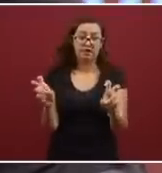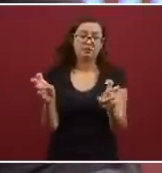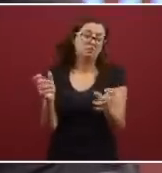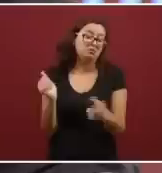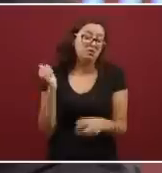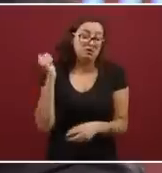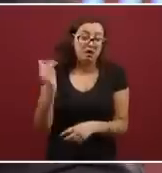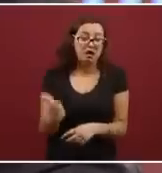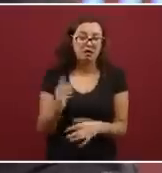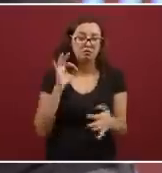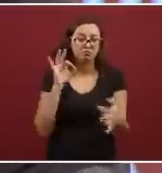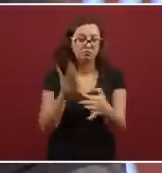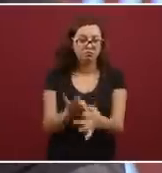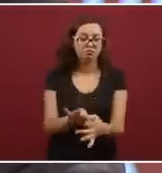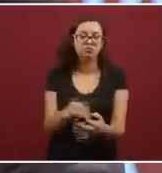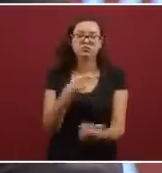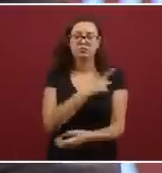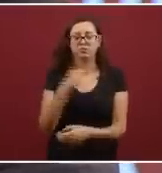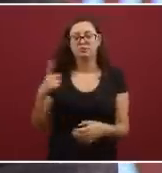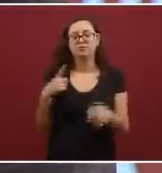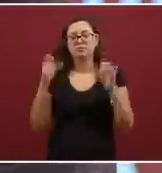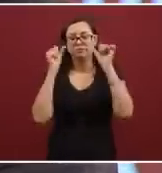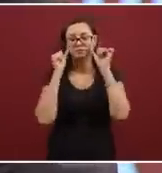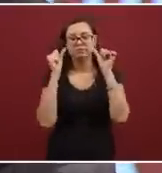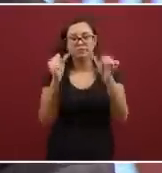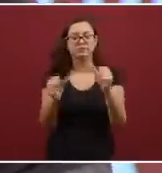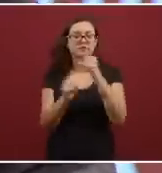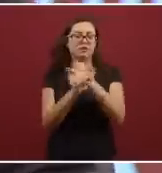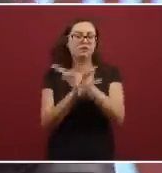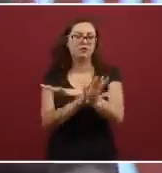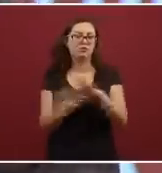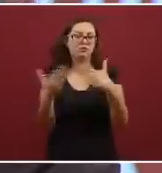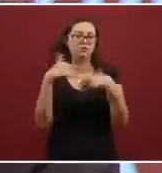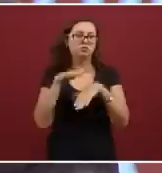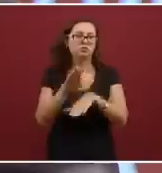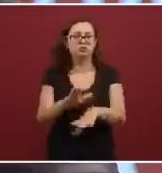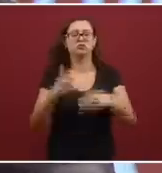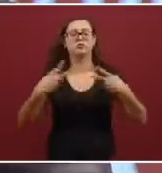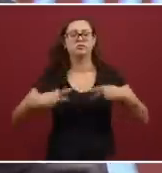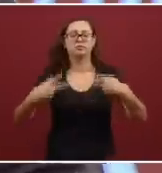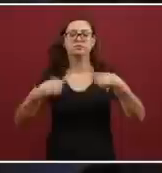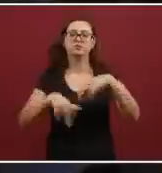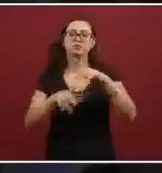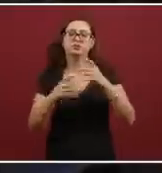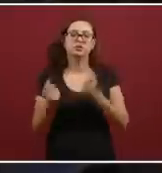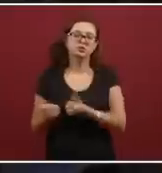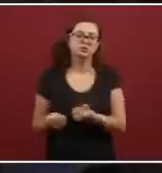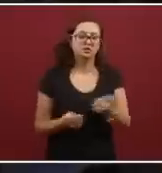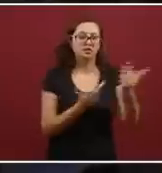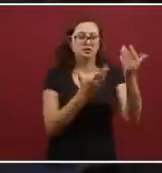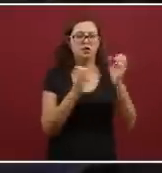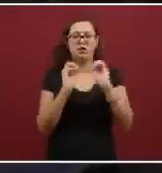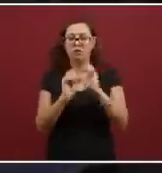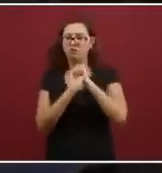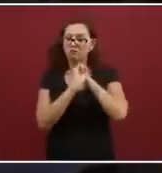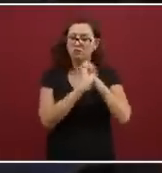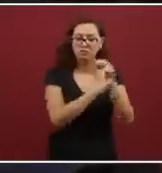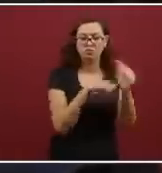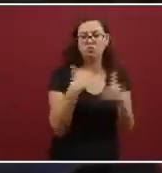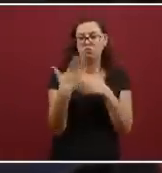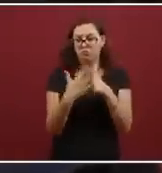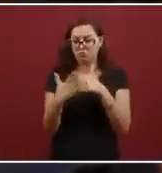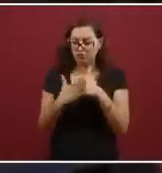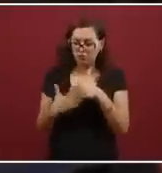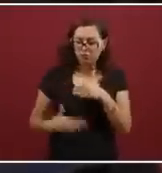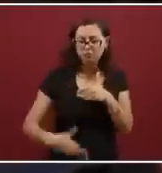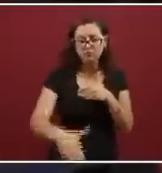algún tipo de relación con la información generada en torno al tráfico y trata de personas. Entonces, así lo haremos en los próximos días en cuanto el señor